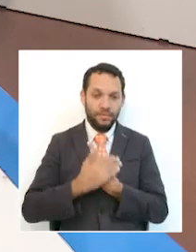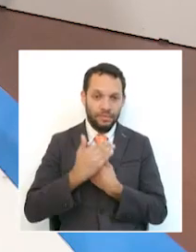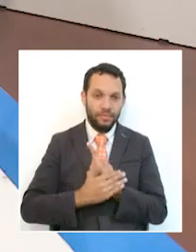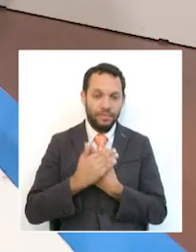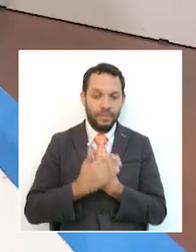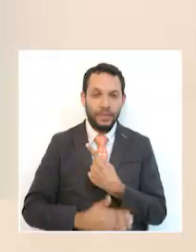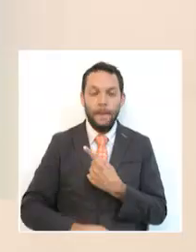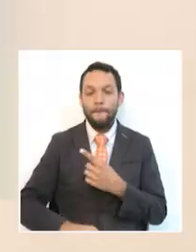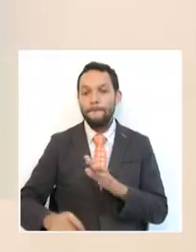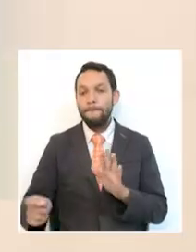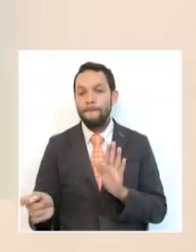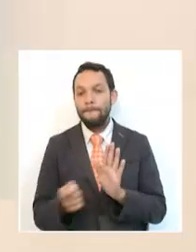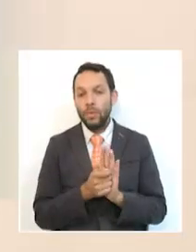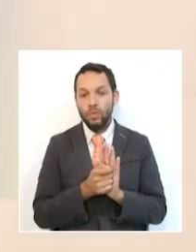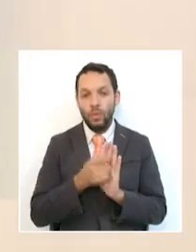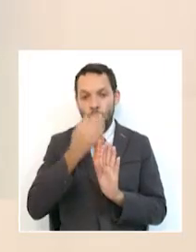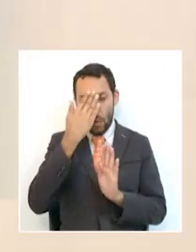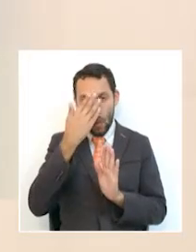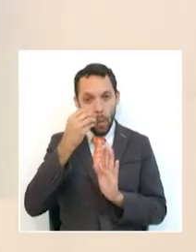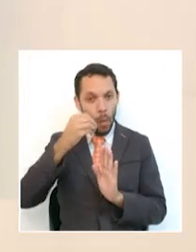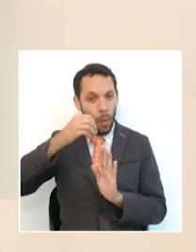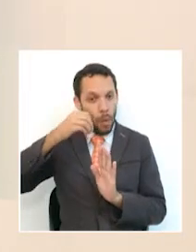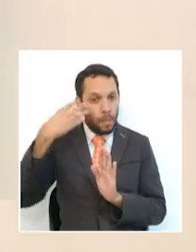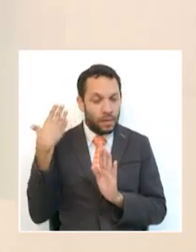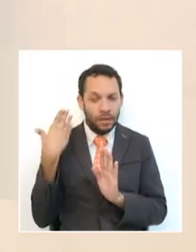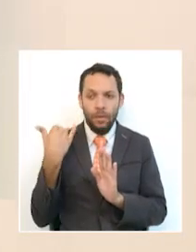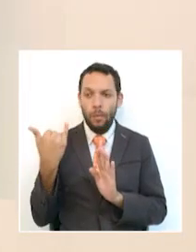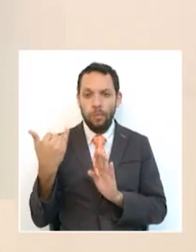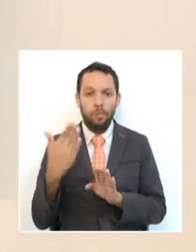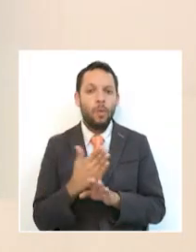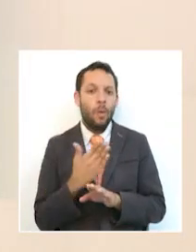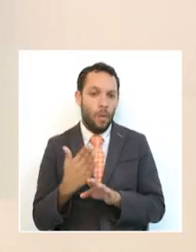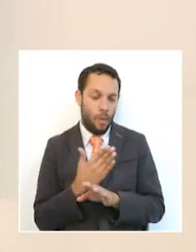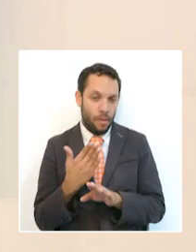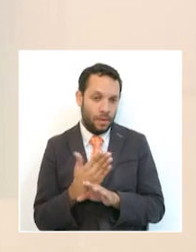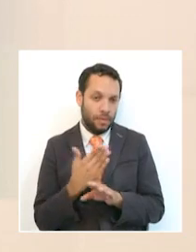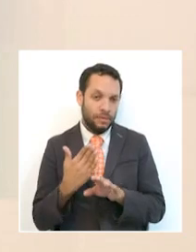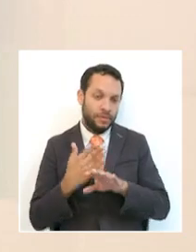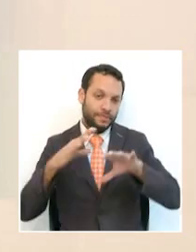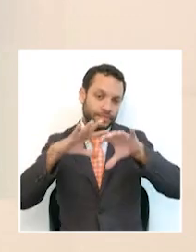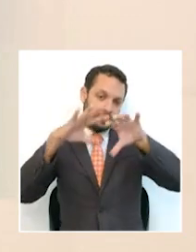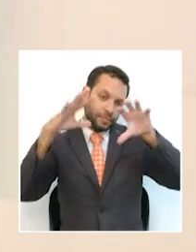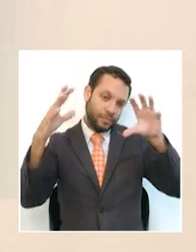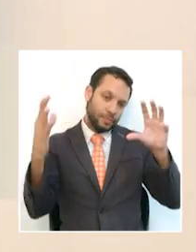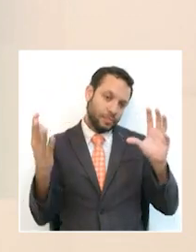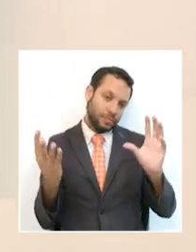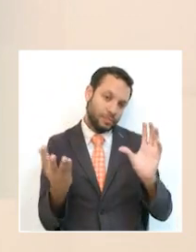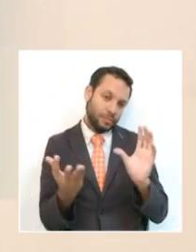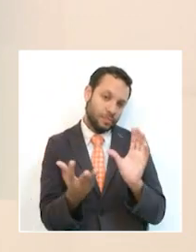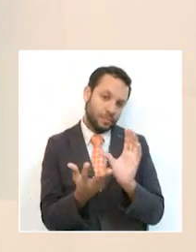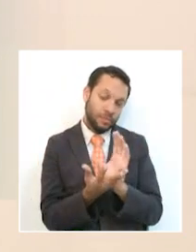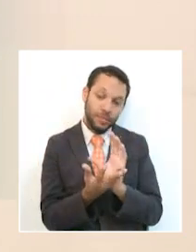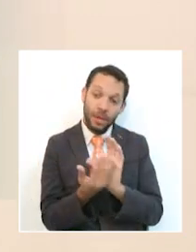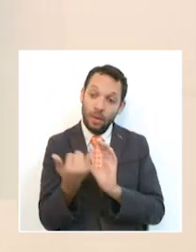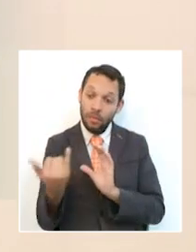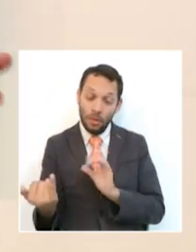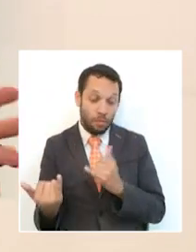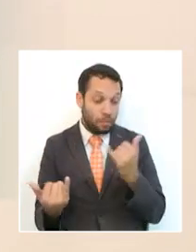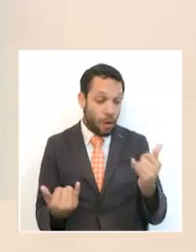tampoco olvidarnos de todas las otras problemáticas que existen a nivel mundial y que no permitamos que sólo un